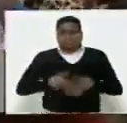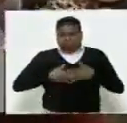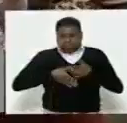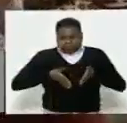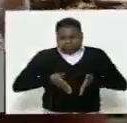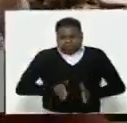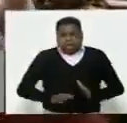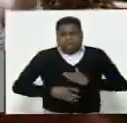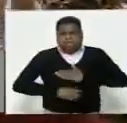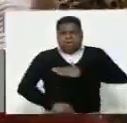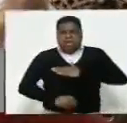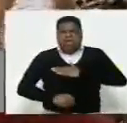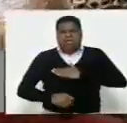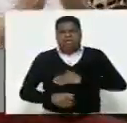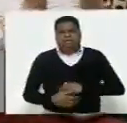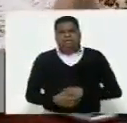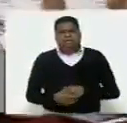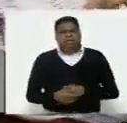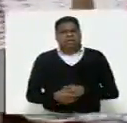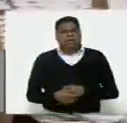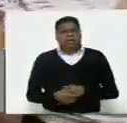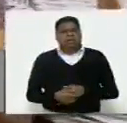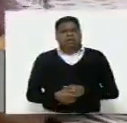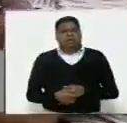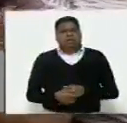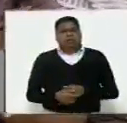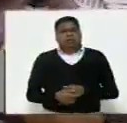y parir con todo lo que somos.